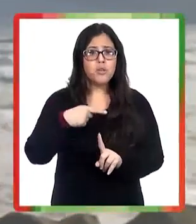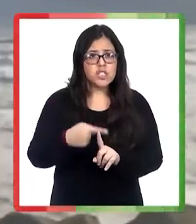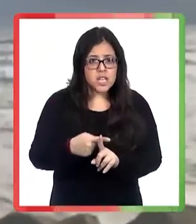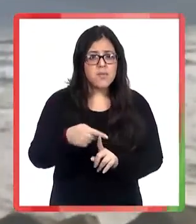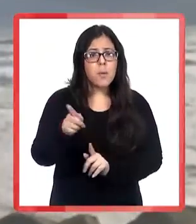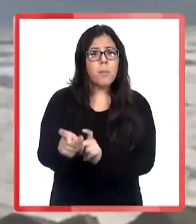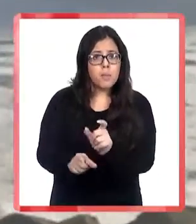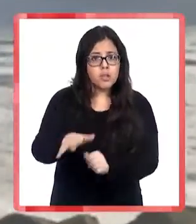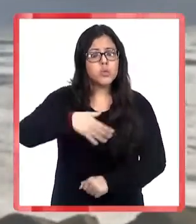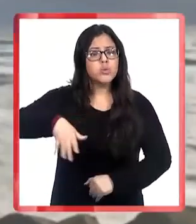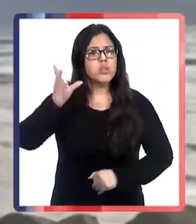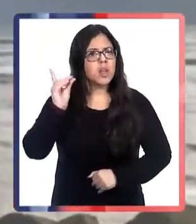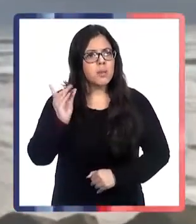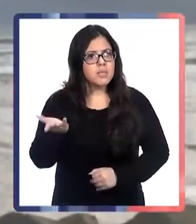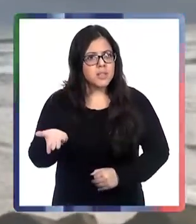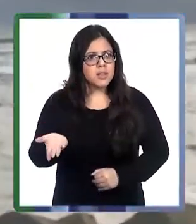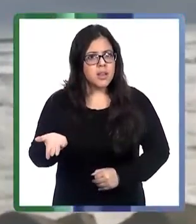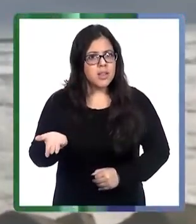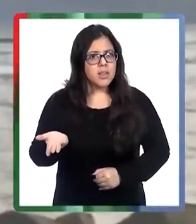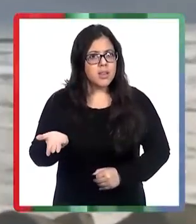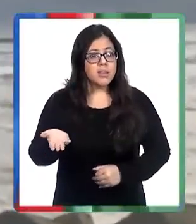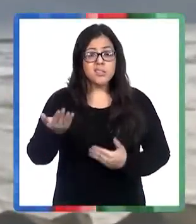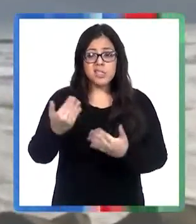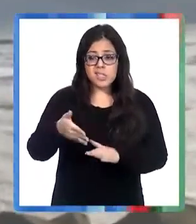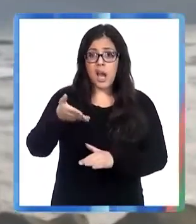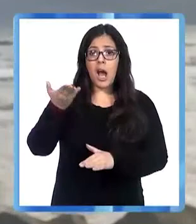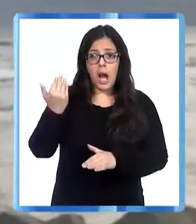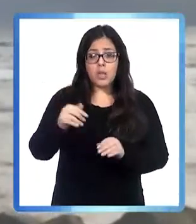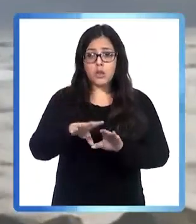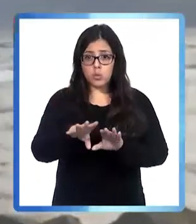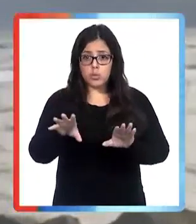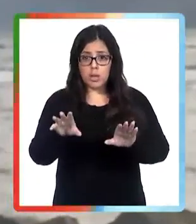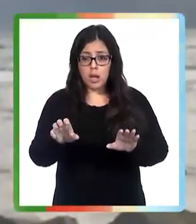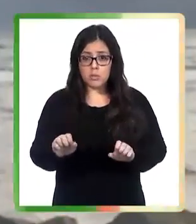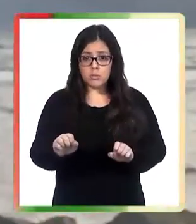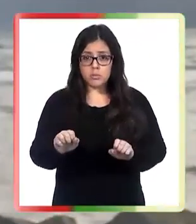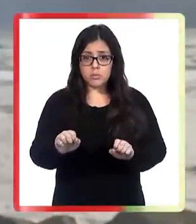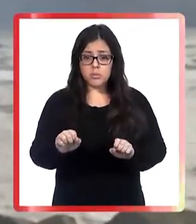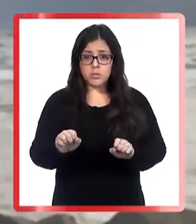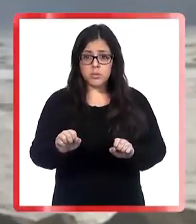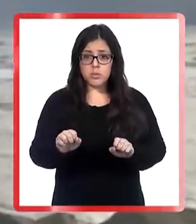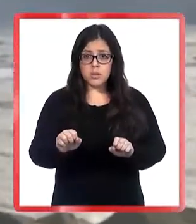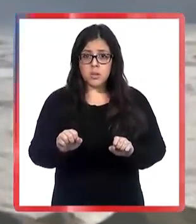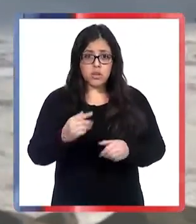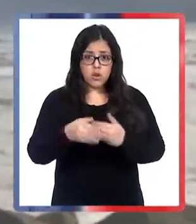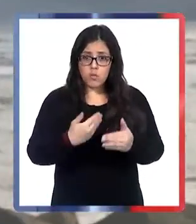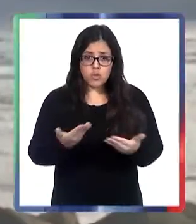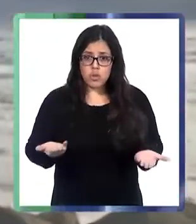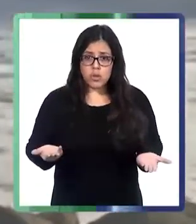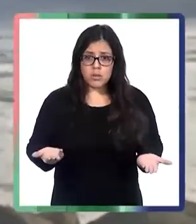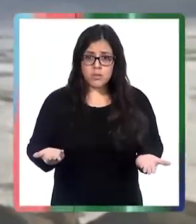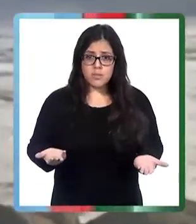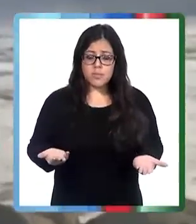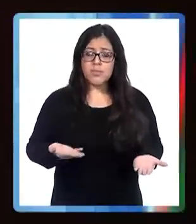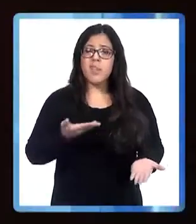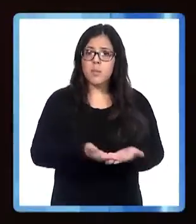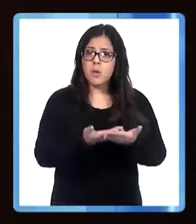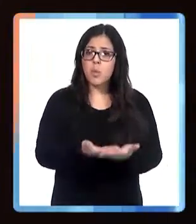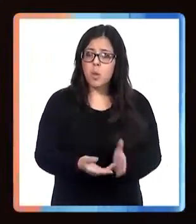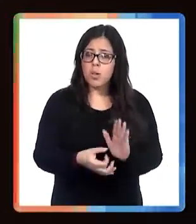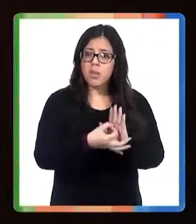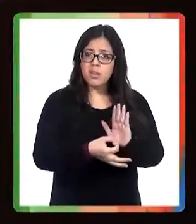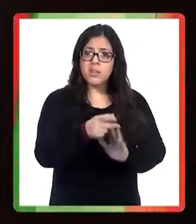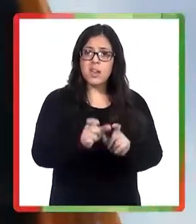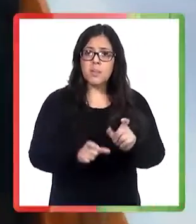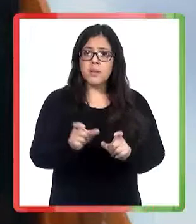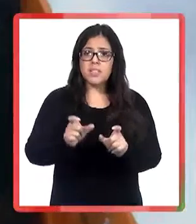impactar positivamente en las personas en situación de discapacidad si ya habiendo un mecanismo, este no funciona del todo?